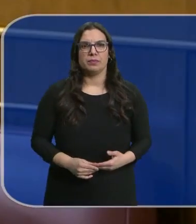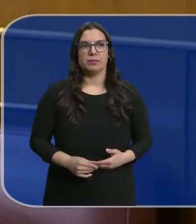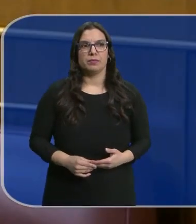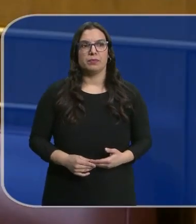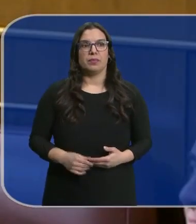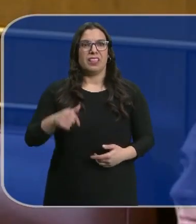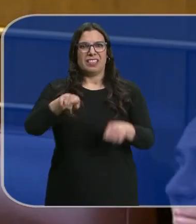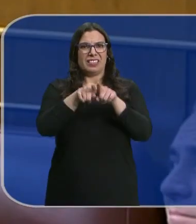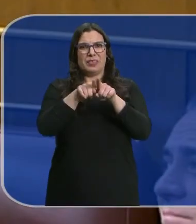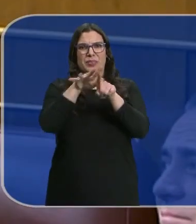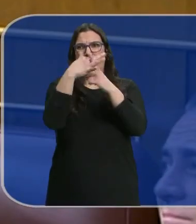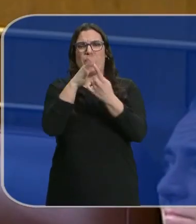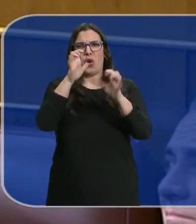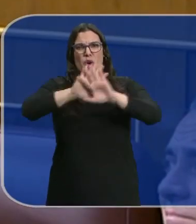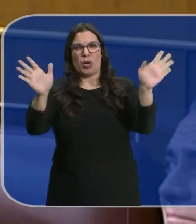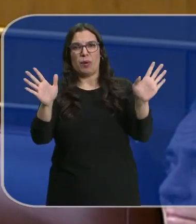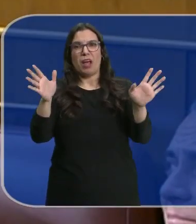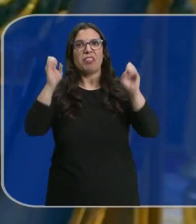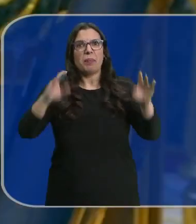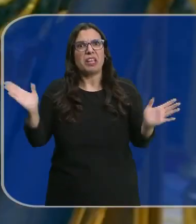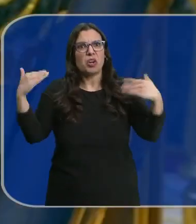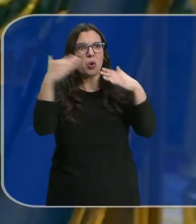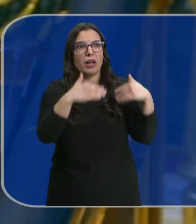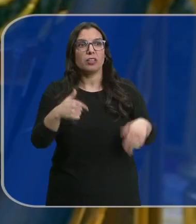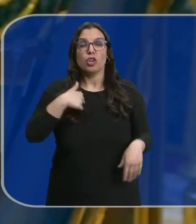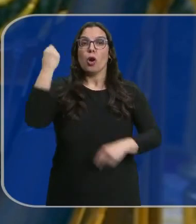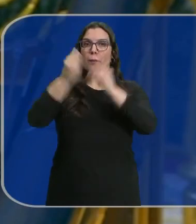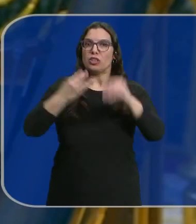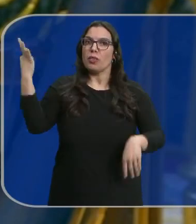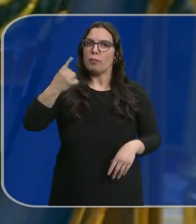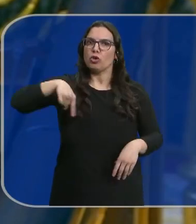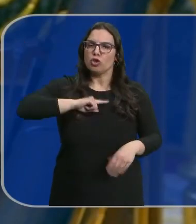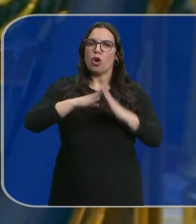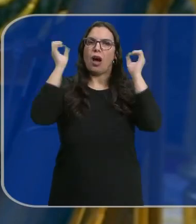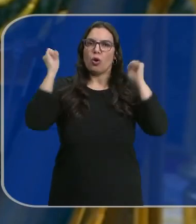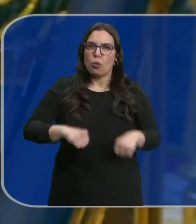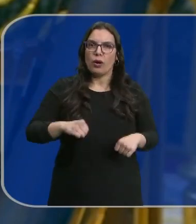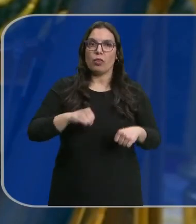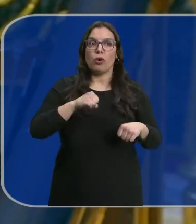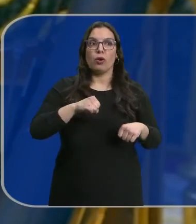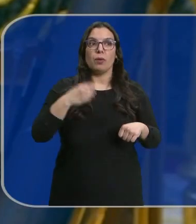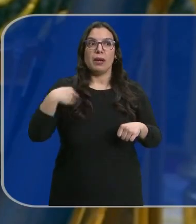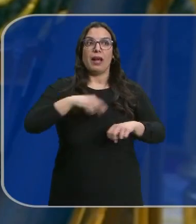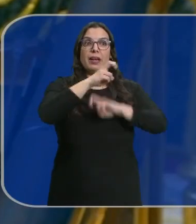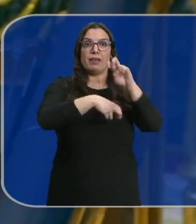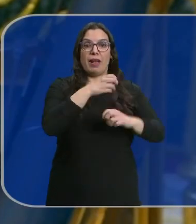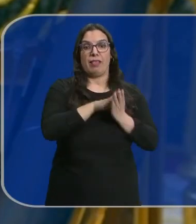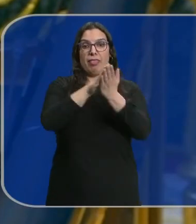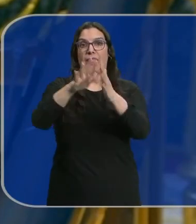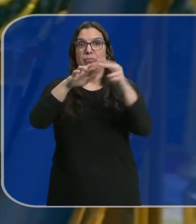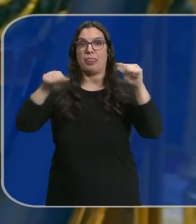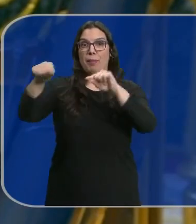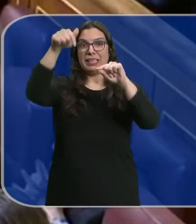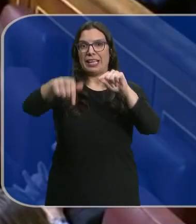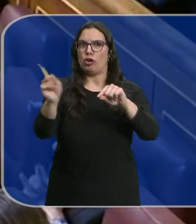en este despropósito inmenso nadie ha dimitido. Creo que tenemos que alcanzar un acuerdo antes de que ese debate llegue